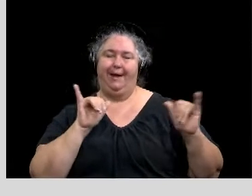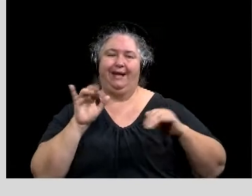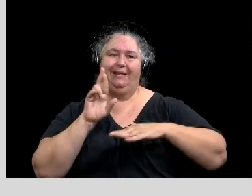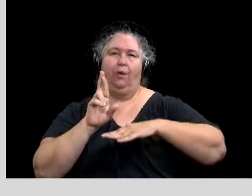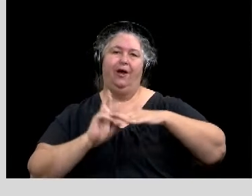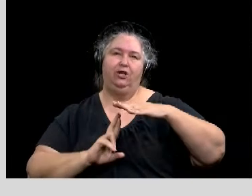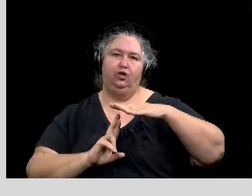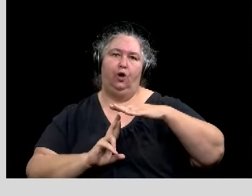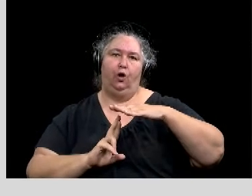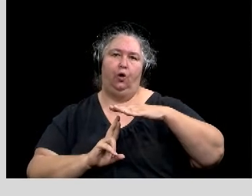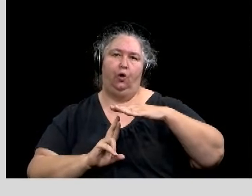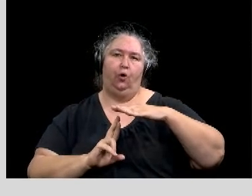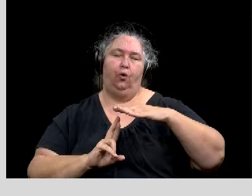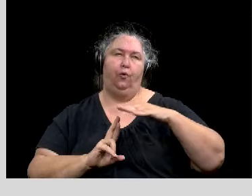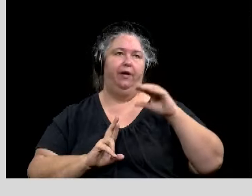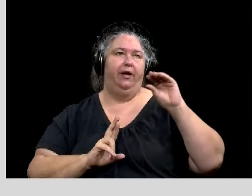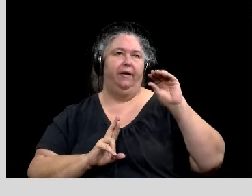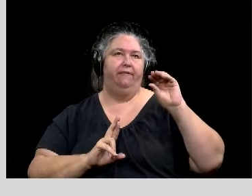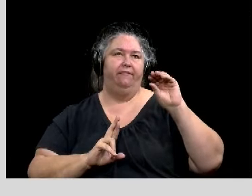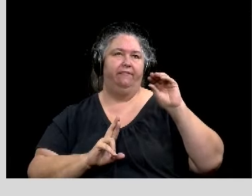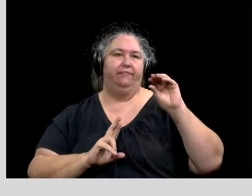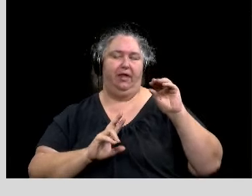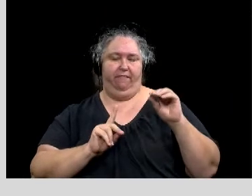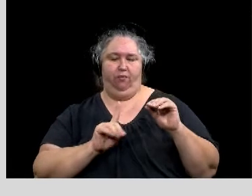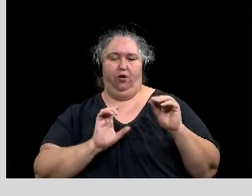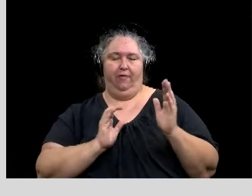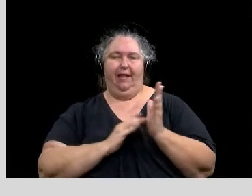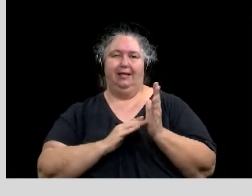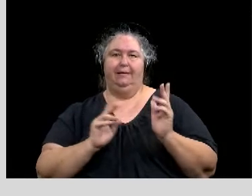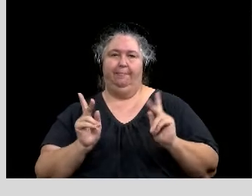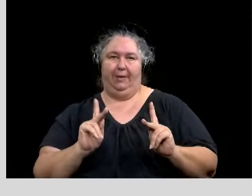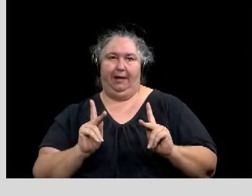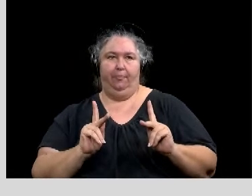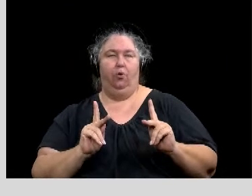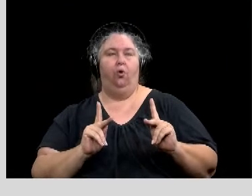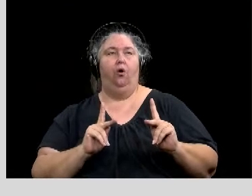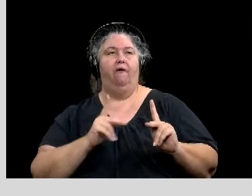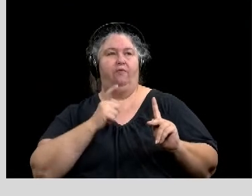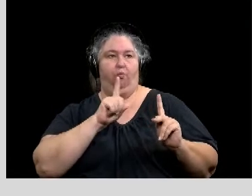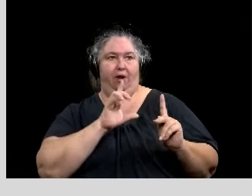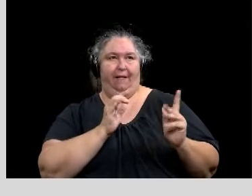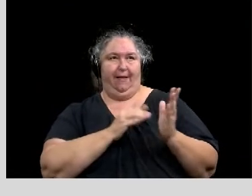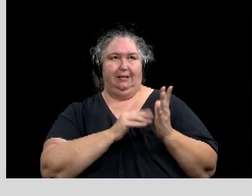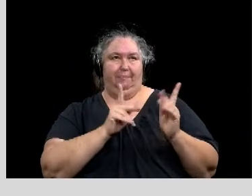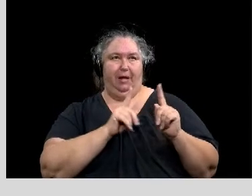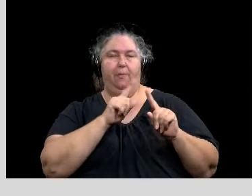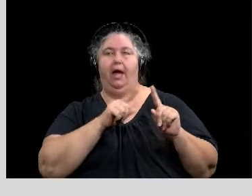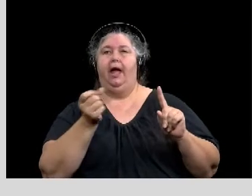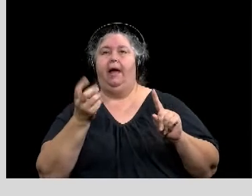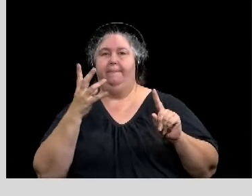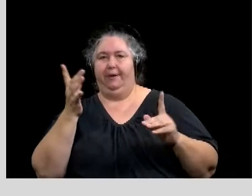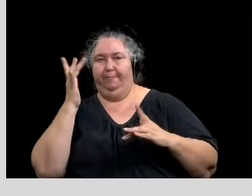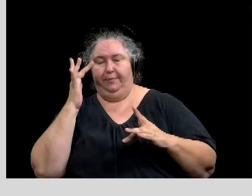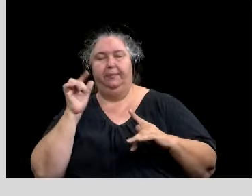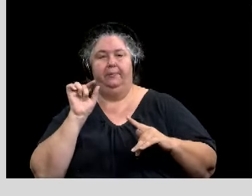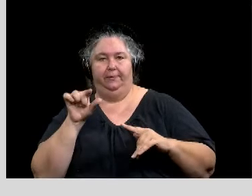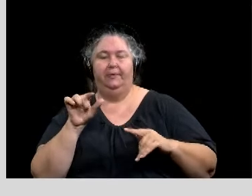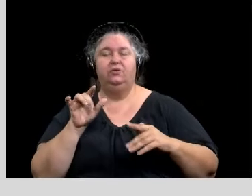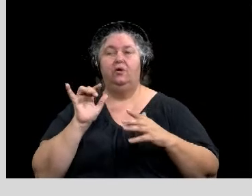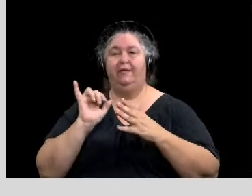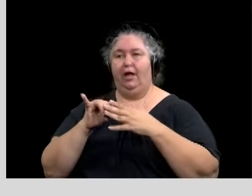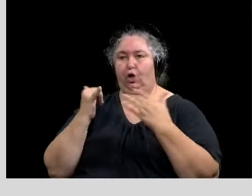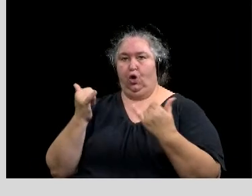como haciendo el ratio de populación en este caso estamos haciendo el 100